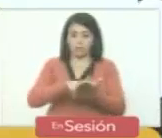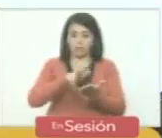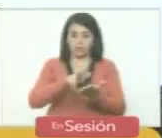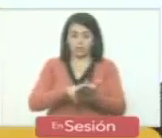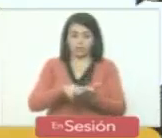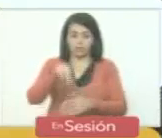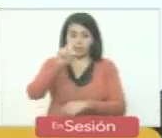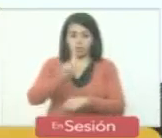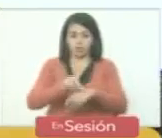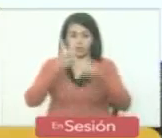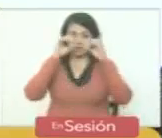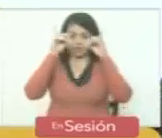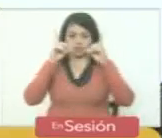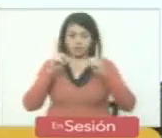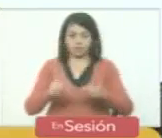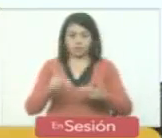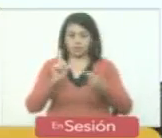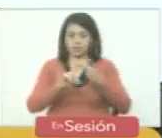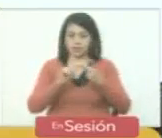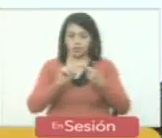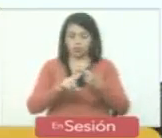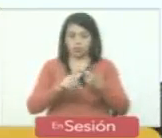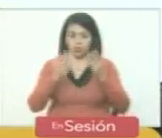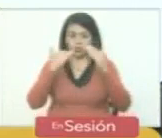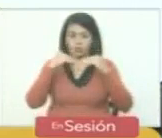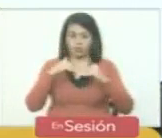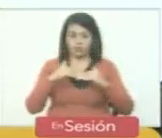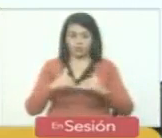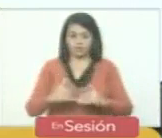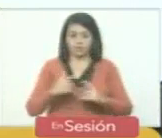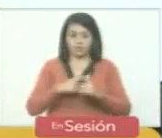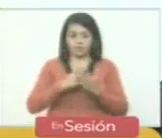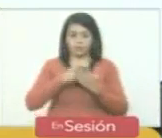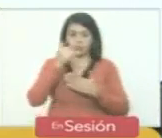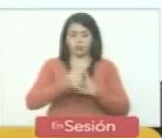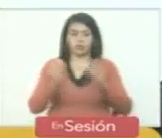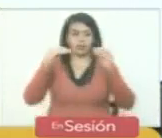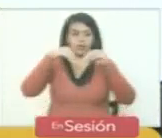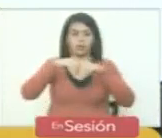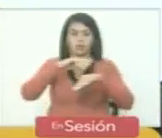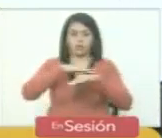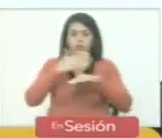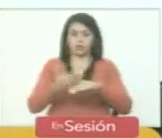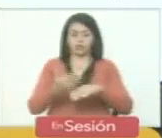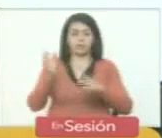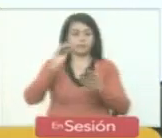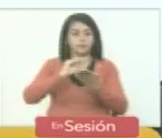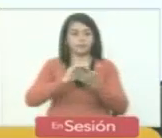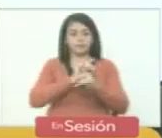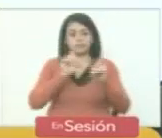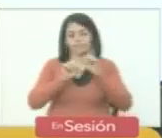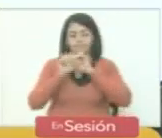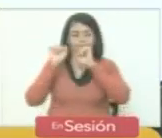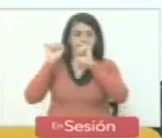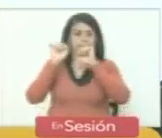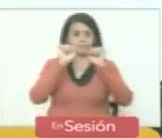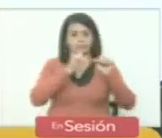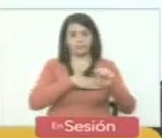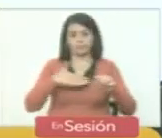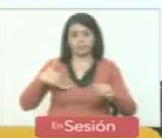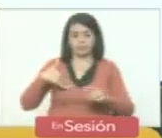por unanimidad. Segundo punto del orden del día, proyecto de acuerdo en repudio al